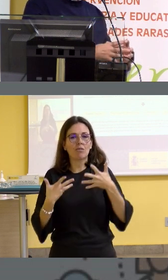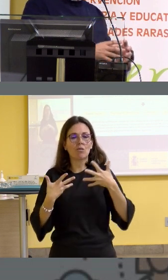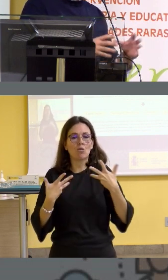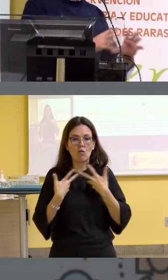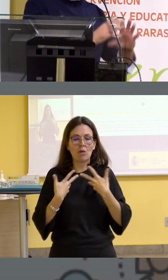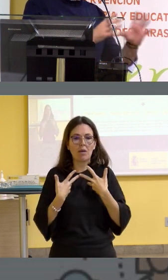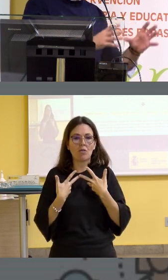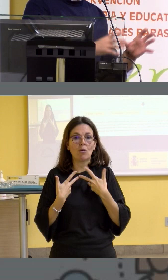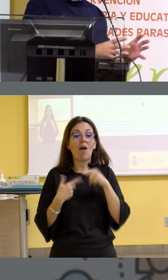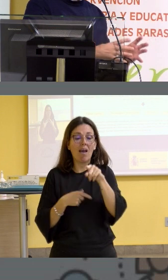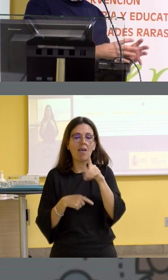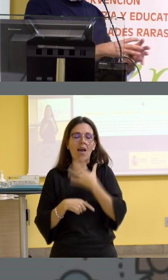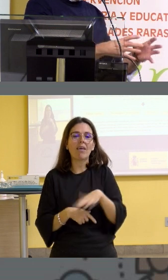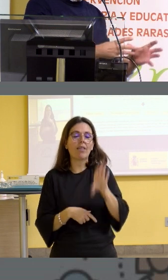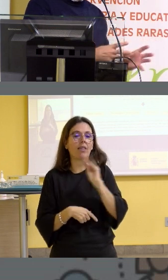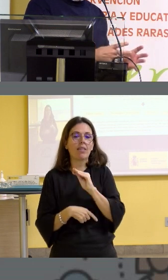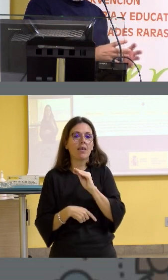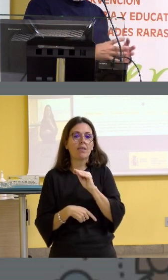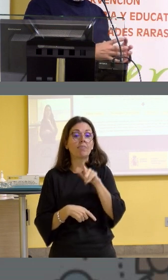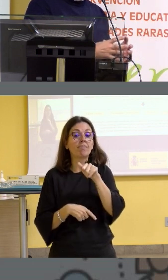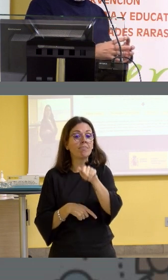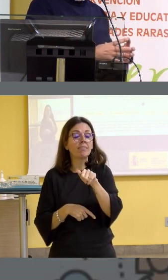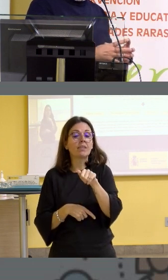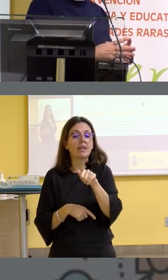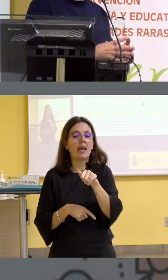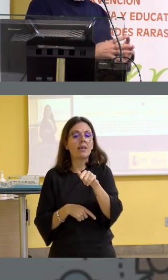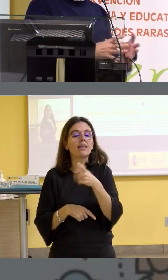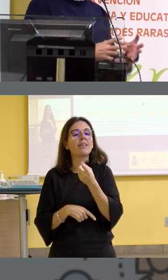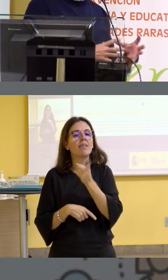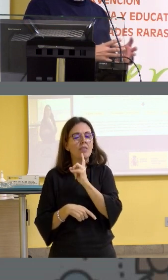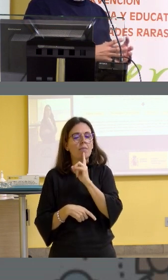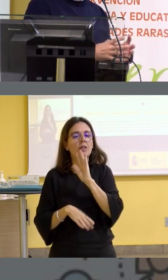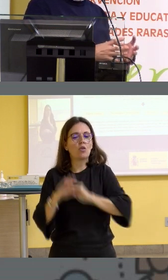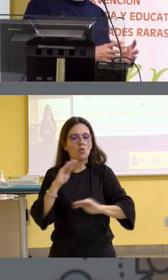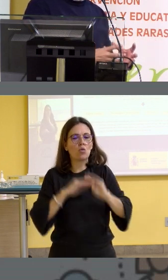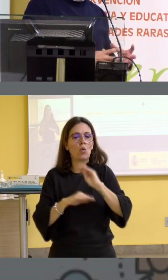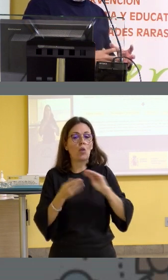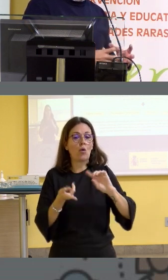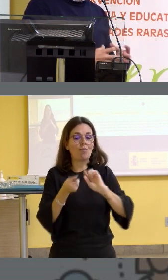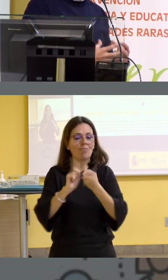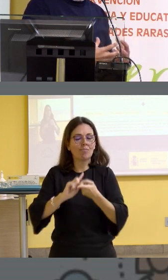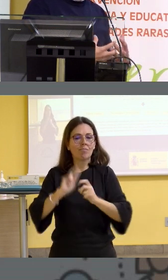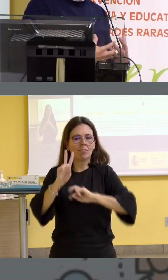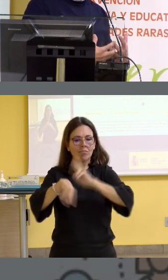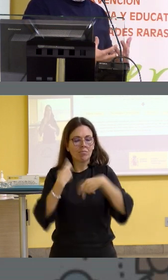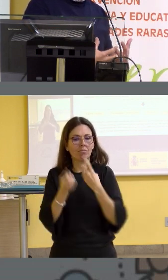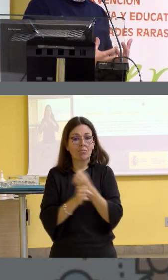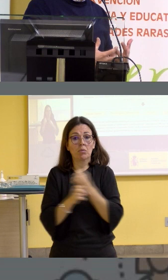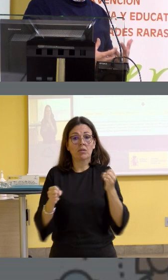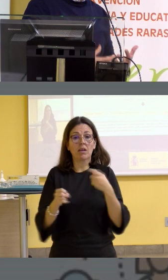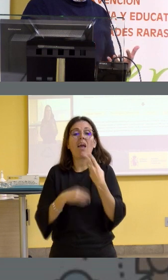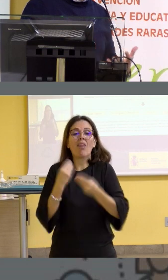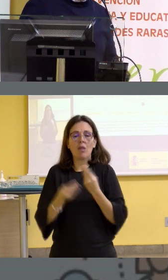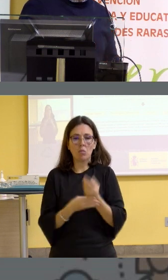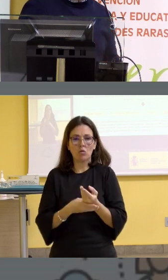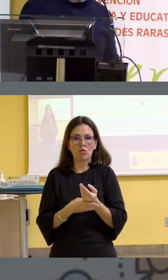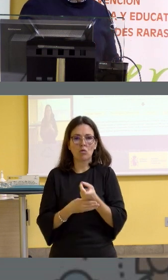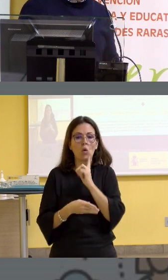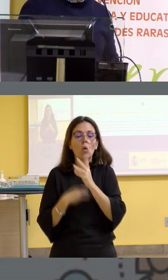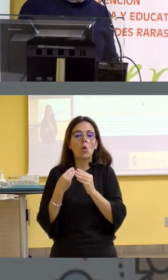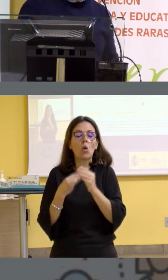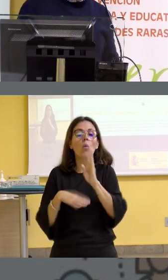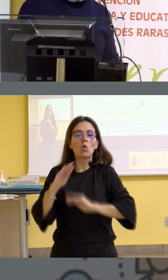de partida que esta variable difícilmente la vamos a poder modificar. Entonces, ¿qué hacemos? ¿Qué tenemos que hacer con